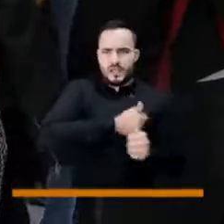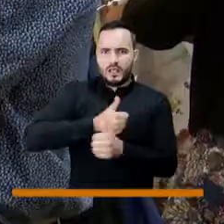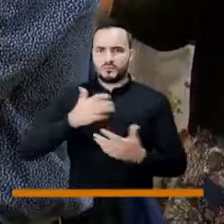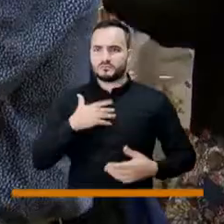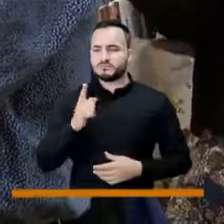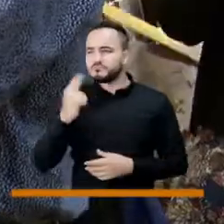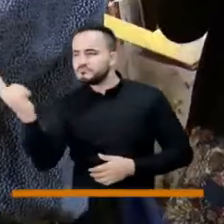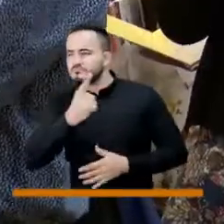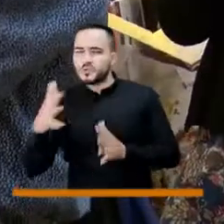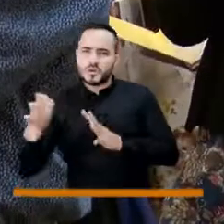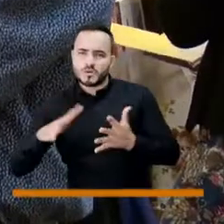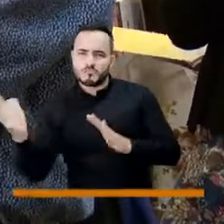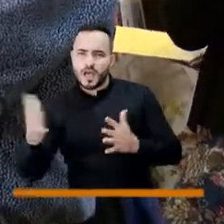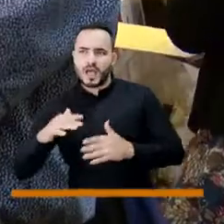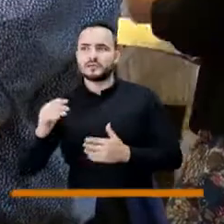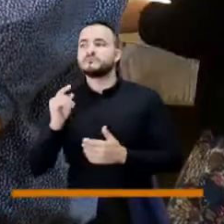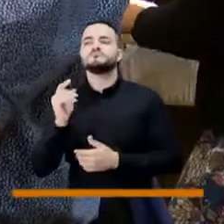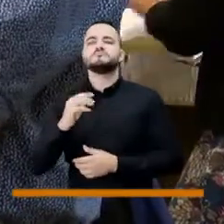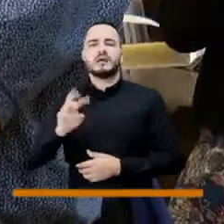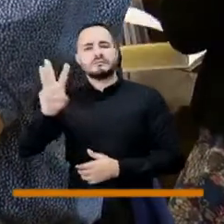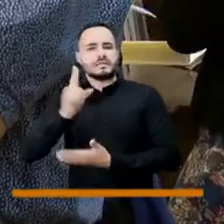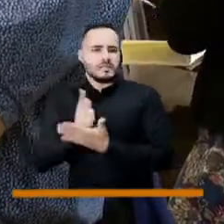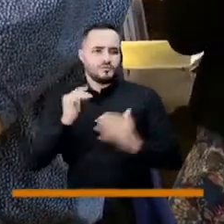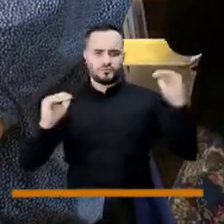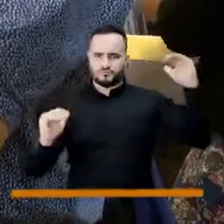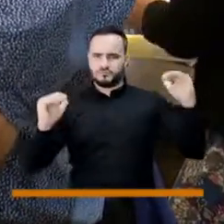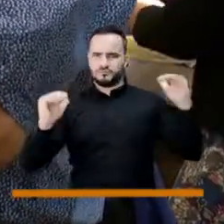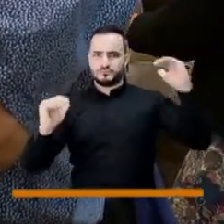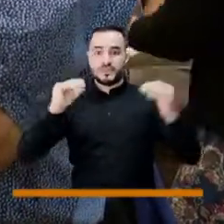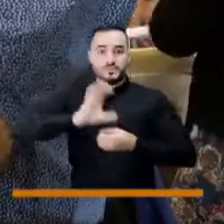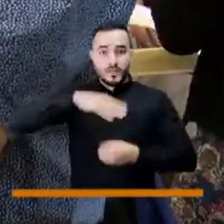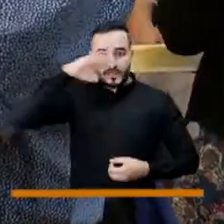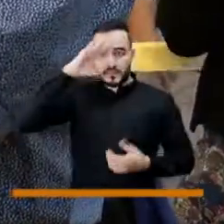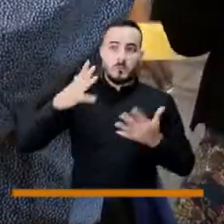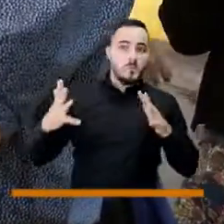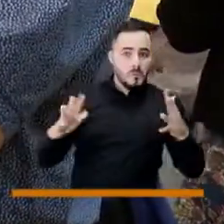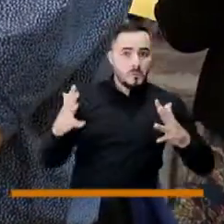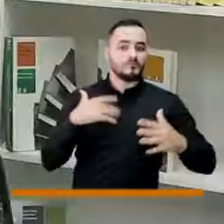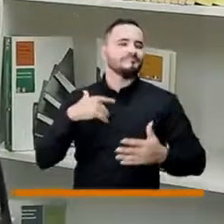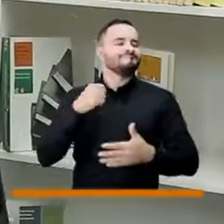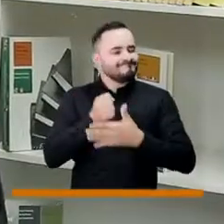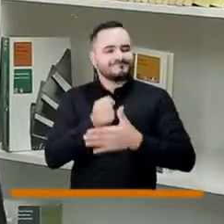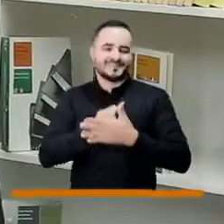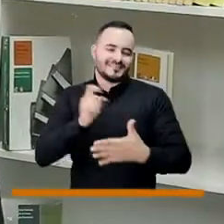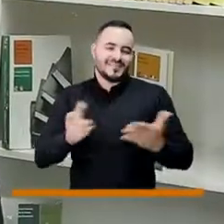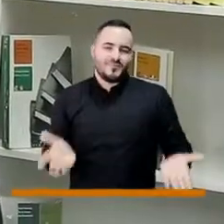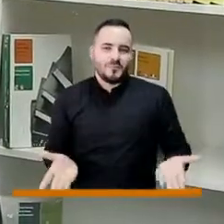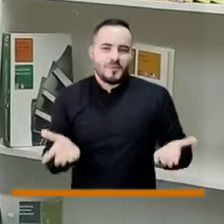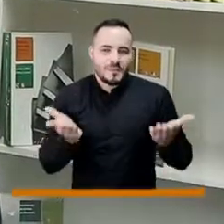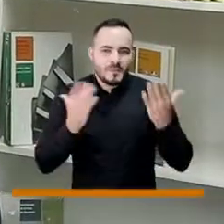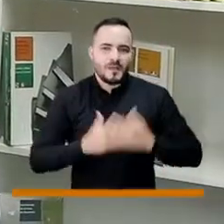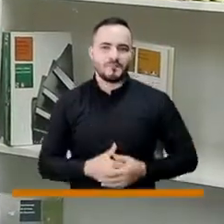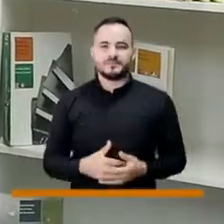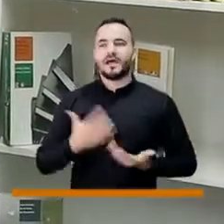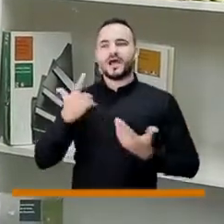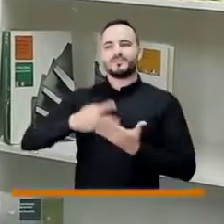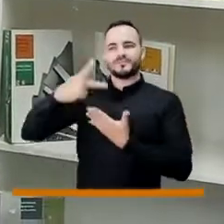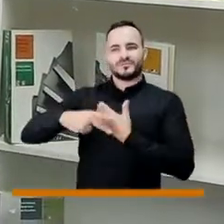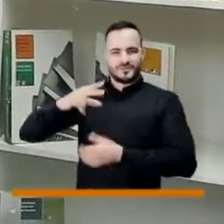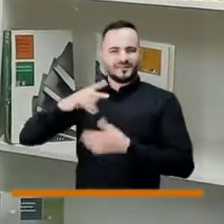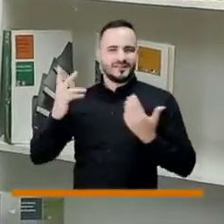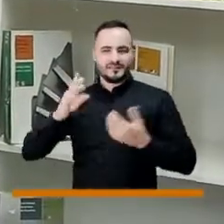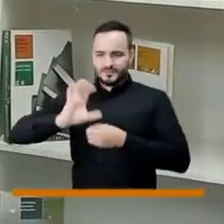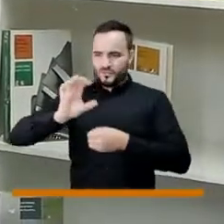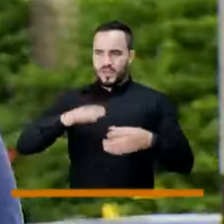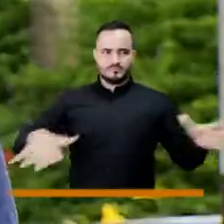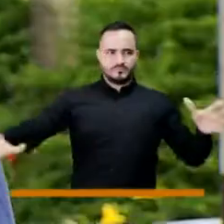entre público normal, lectores y no lectores, 3.3. Son muy buenas cifras, pero igual siempre estamos en mora de tener más lectores y para eso tenemos nuestra